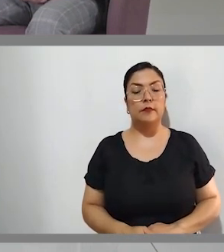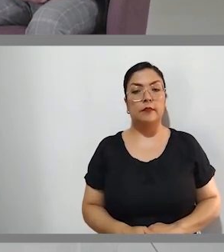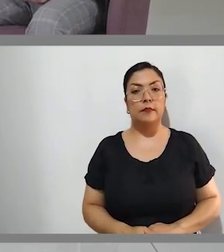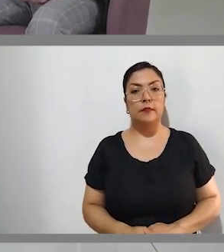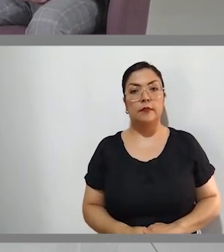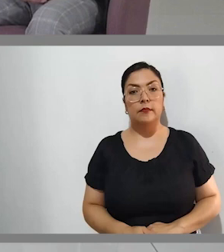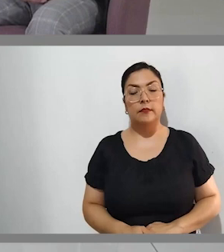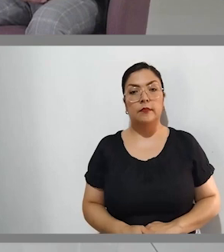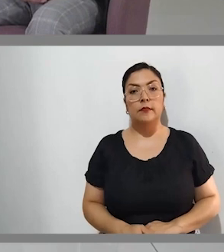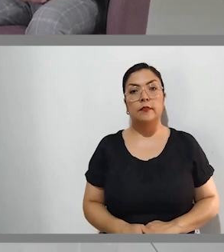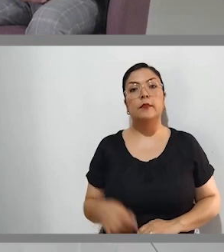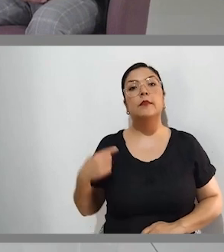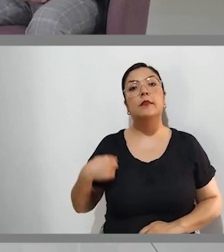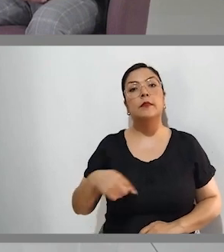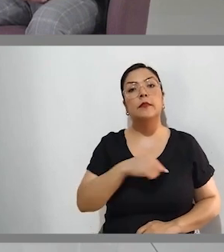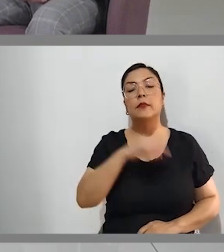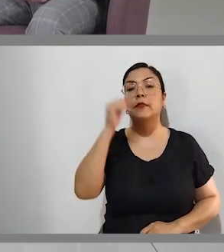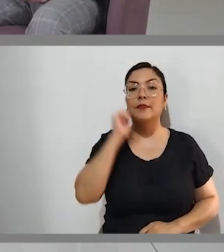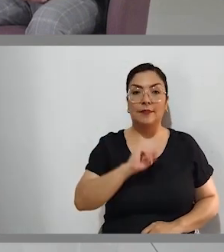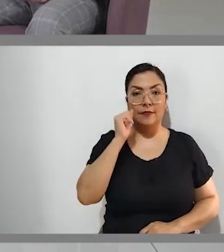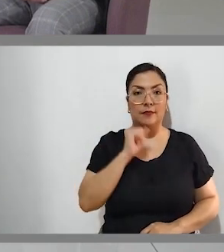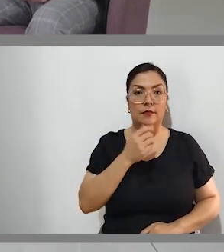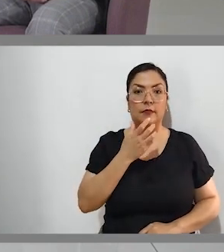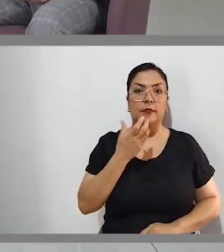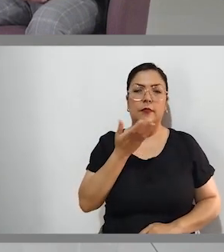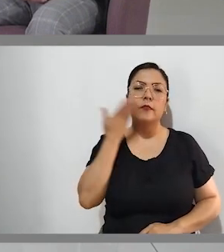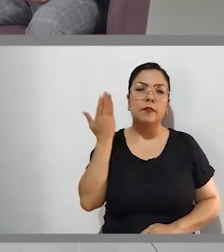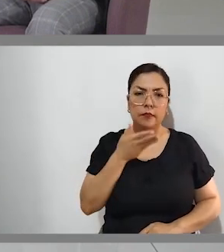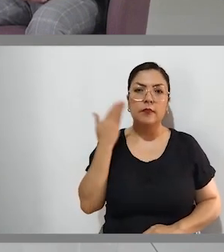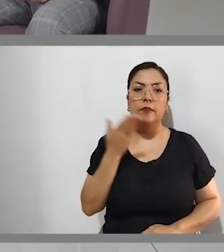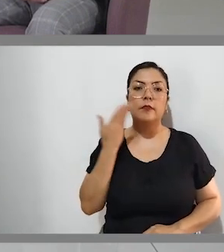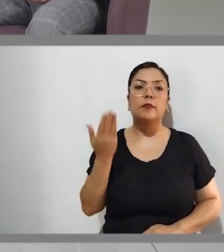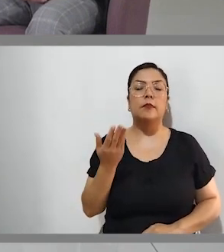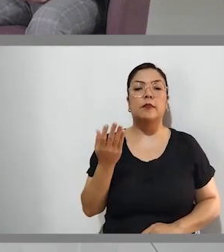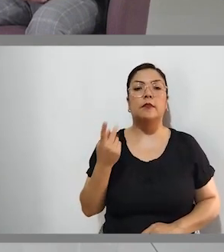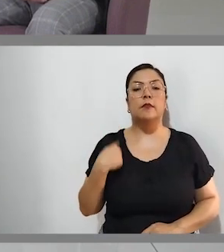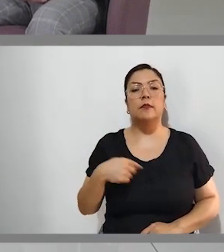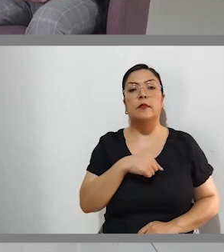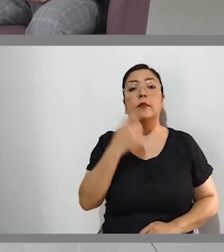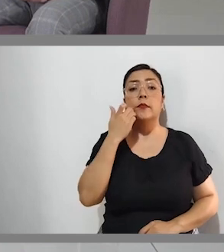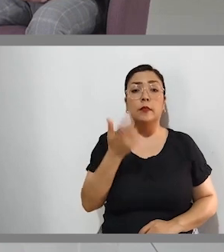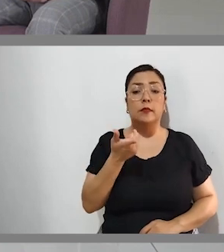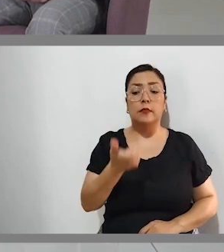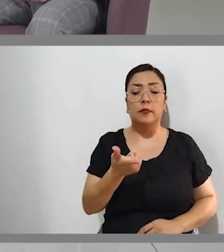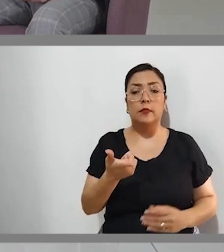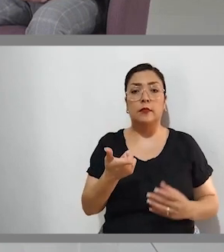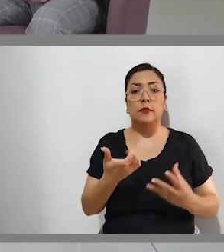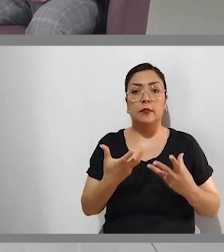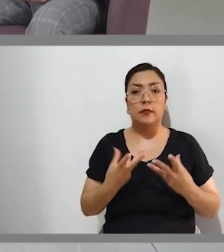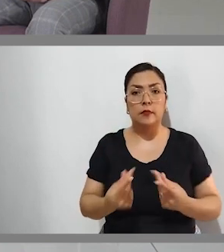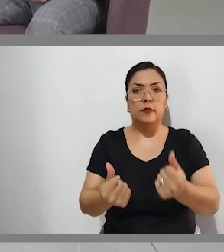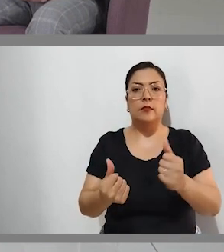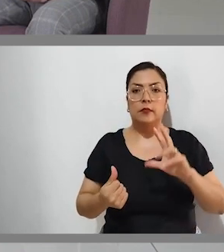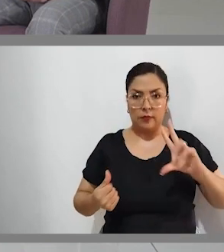en el tema del reciclado. Hay que recordar que la propaganda electoral de los partidos tiene que ser en medios